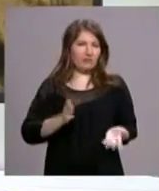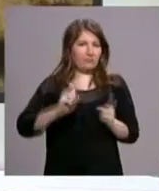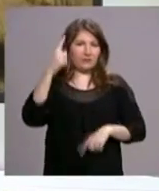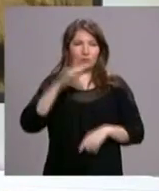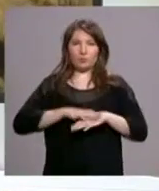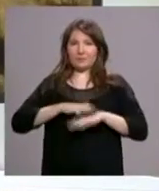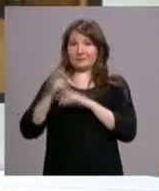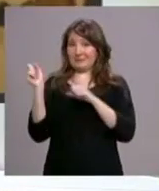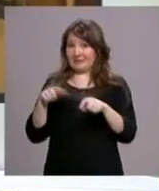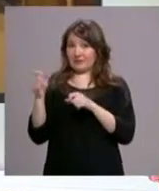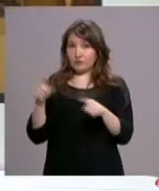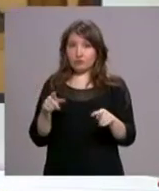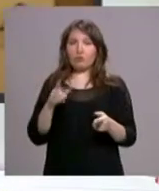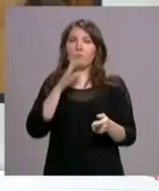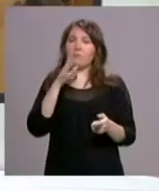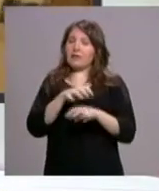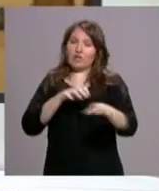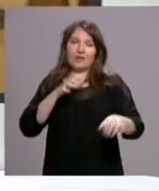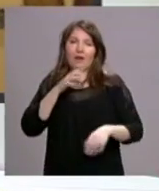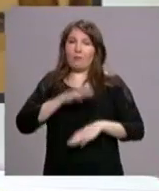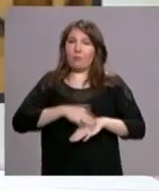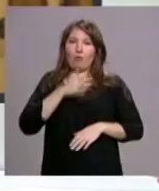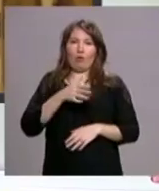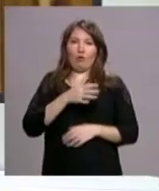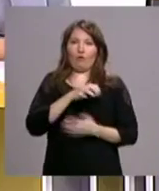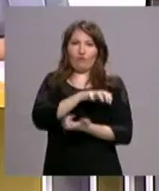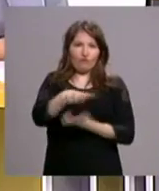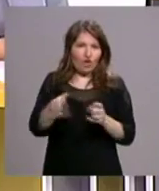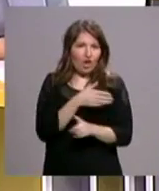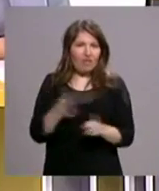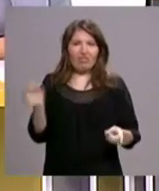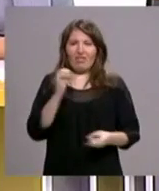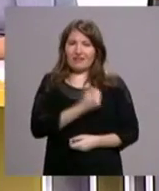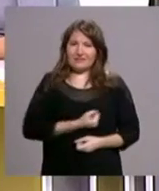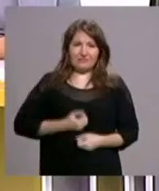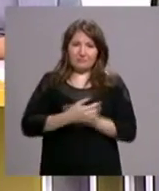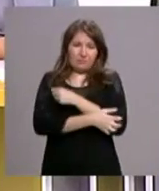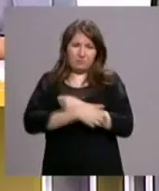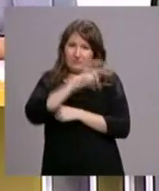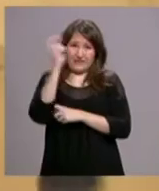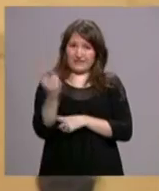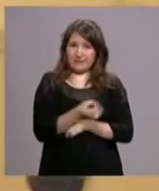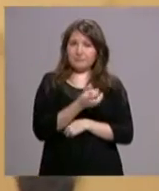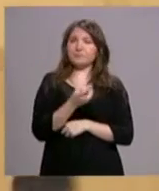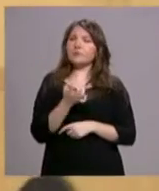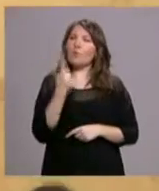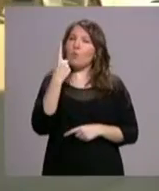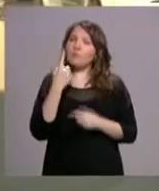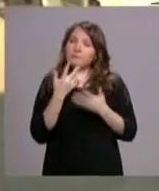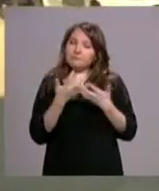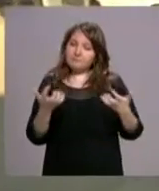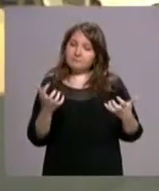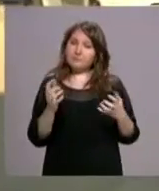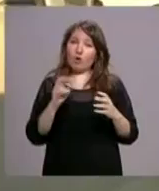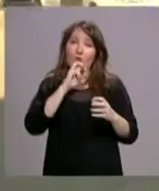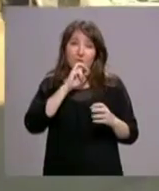emigración, casi siempre causada por la violencia o la miseria, entre otras cosas. Hay una parte del mensaje de